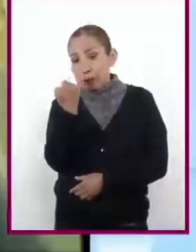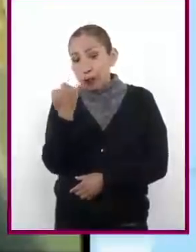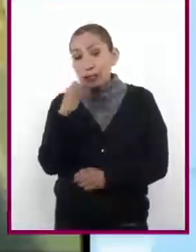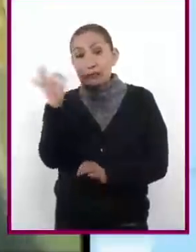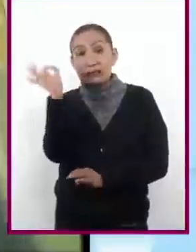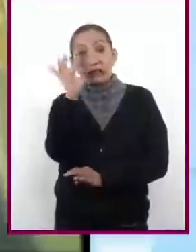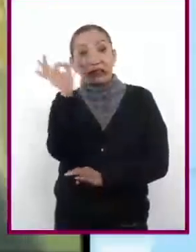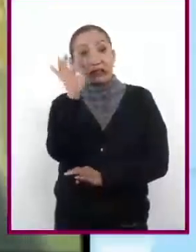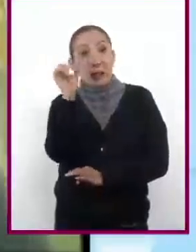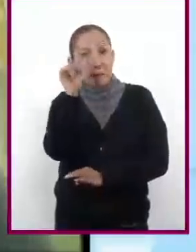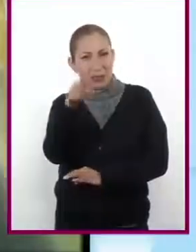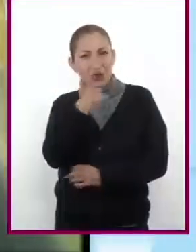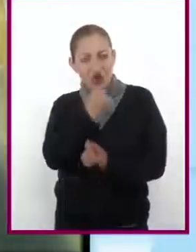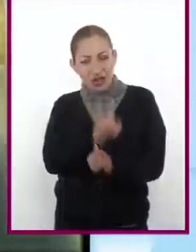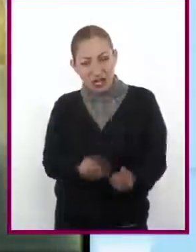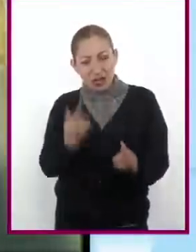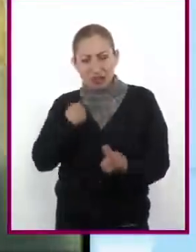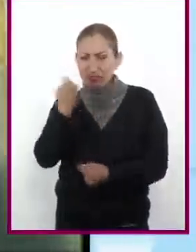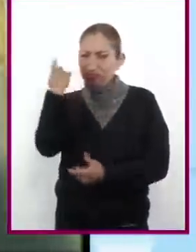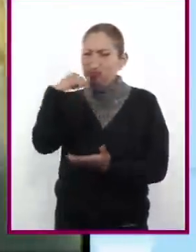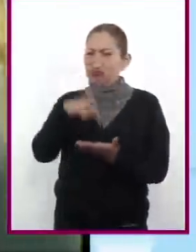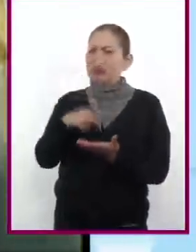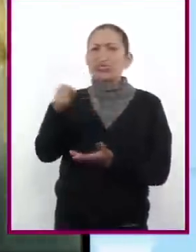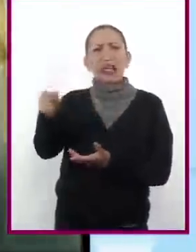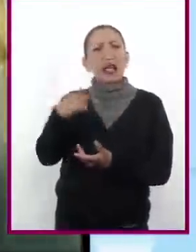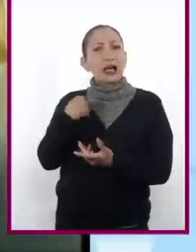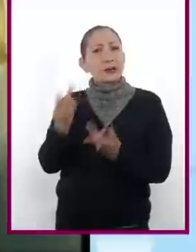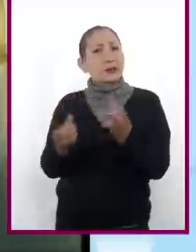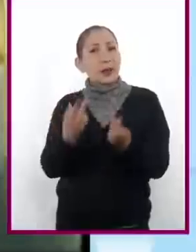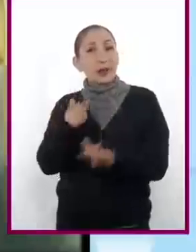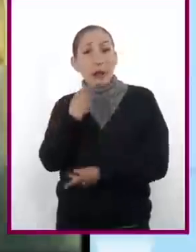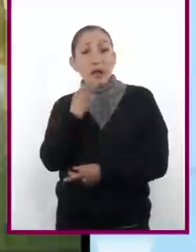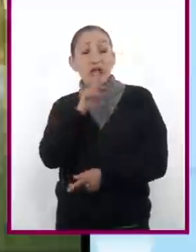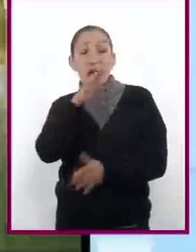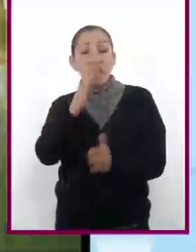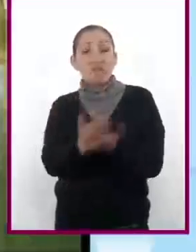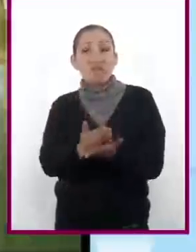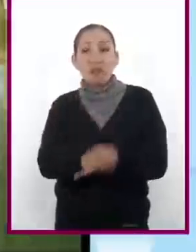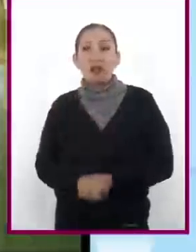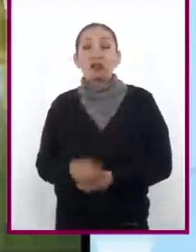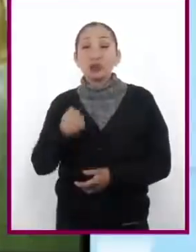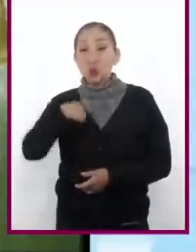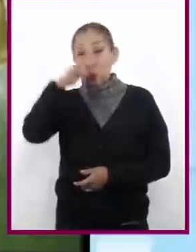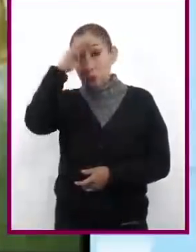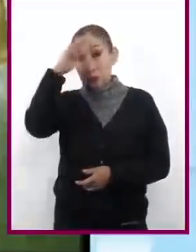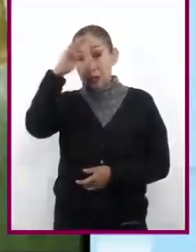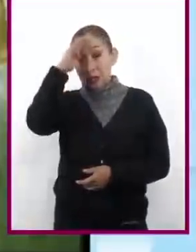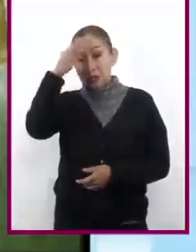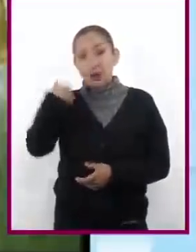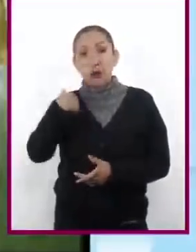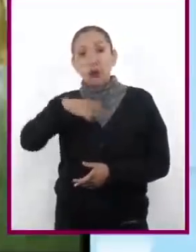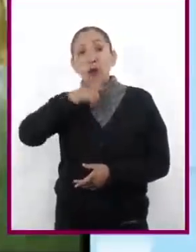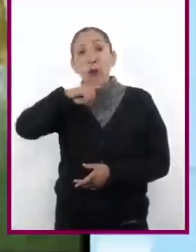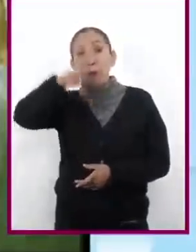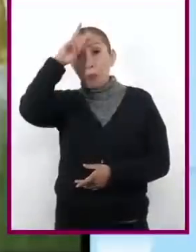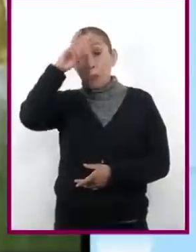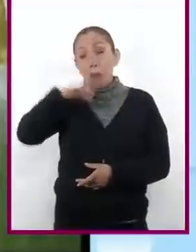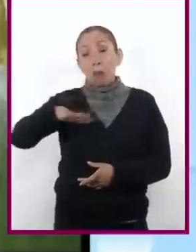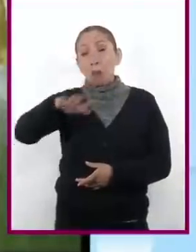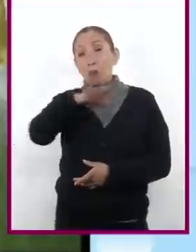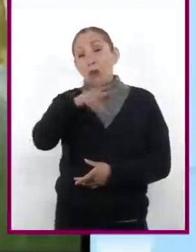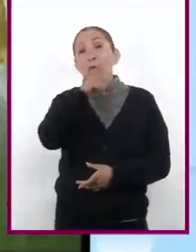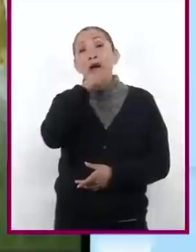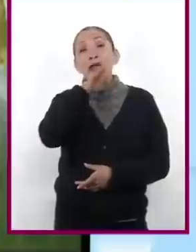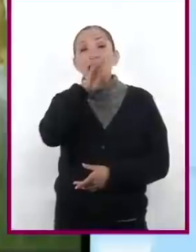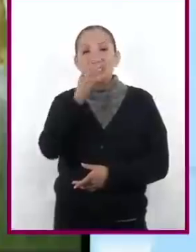lo mejor hasta los mismos niños se empezaron a avergonzar, pues, y por eso ya no lo siguieron hablando. Yo pienso que fue la ignorancia de de